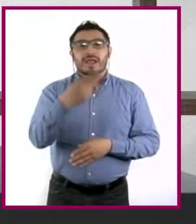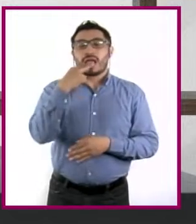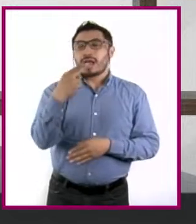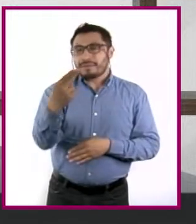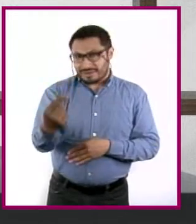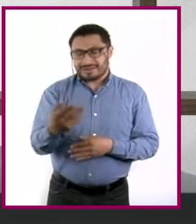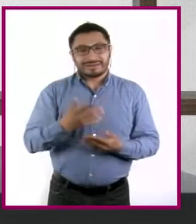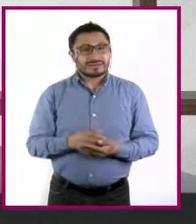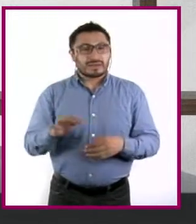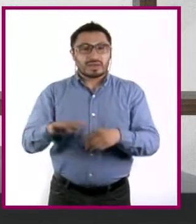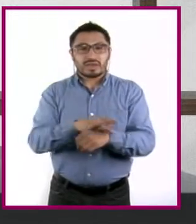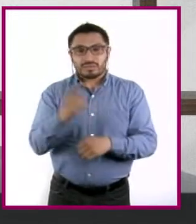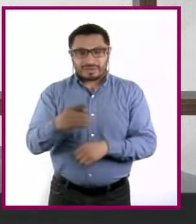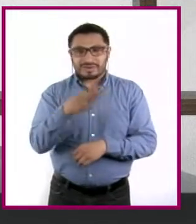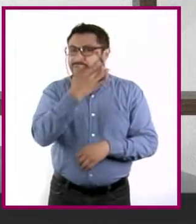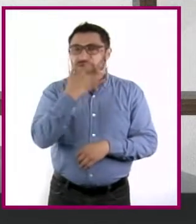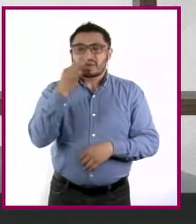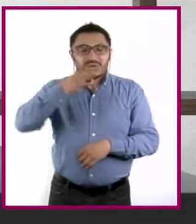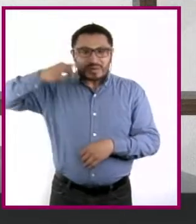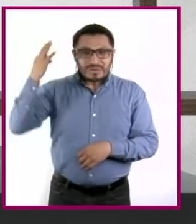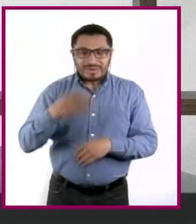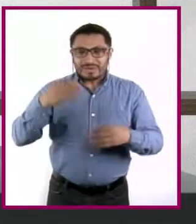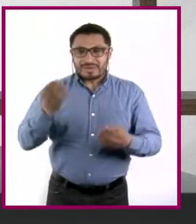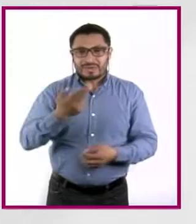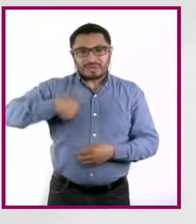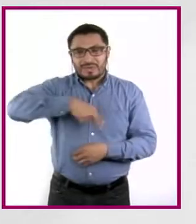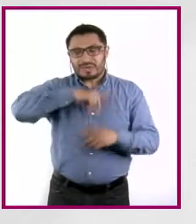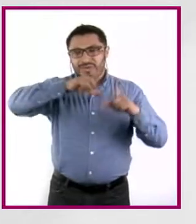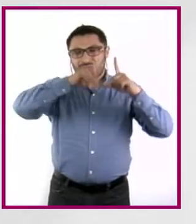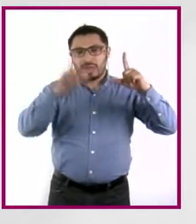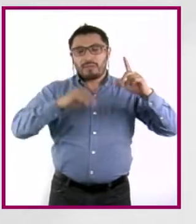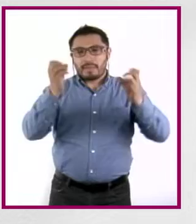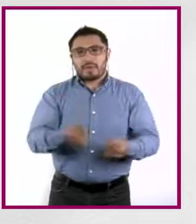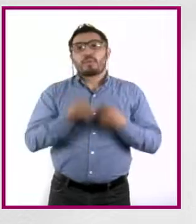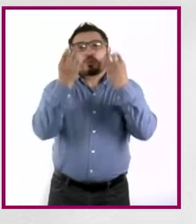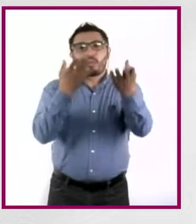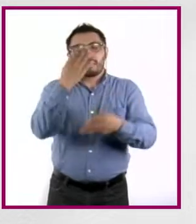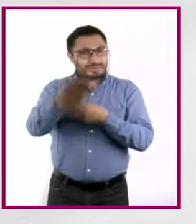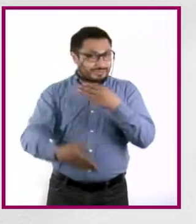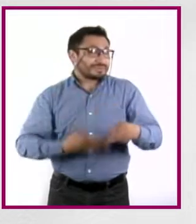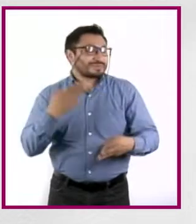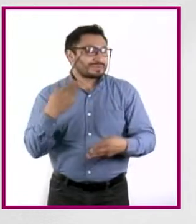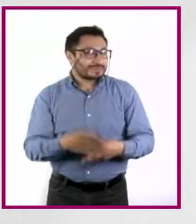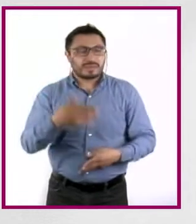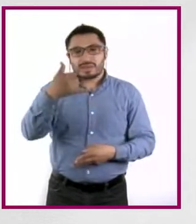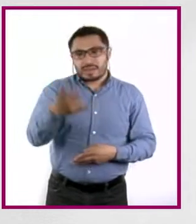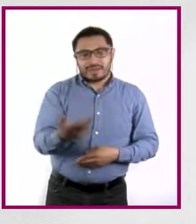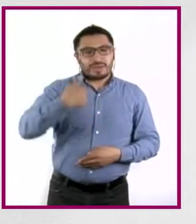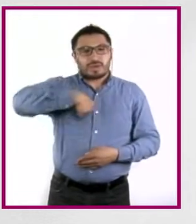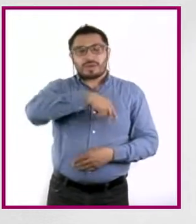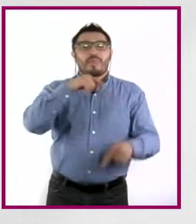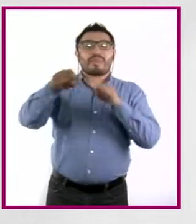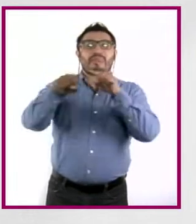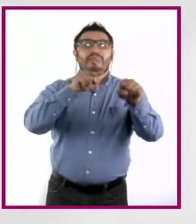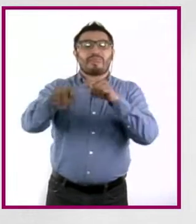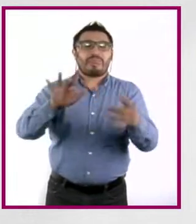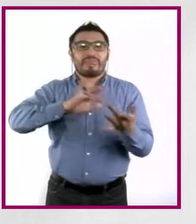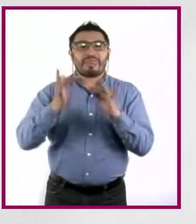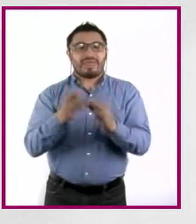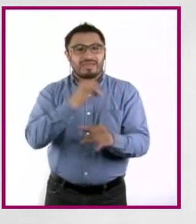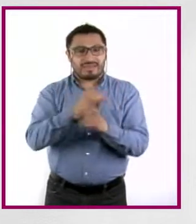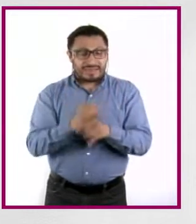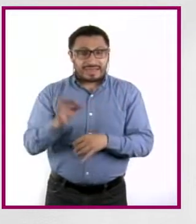náhuatl, porque esa delicia es un aporte mundial de nuestro país. Y además, hacemos reclamos en las redes sociales al enterarnos